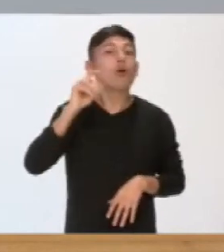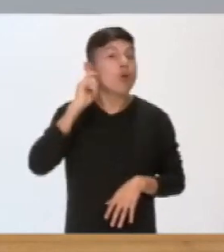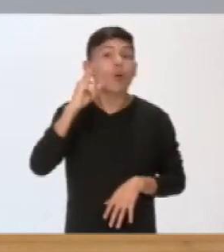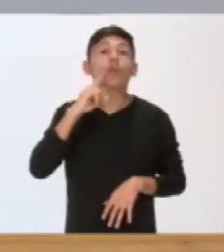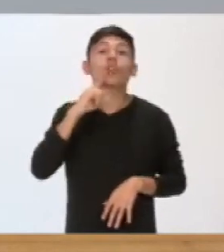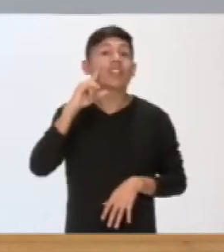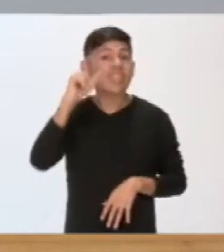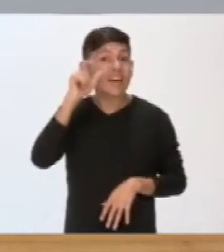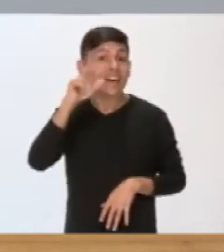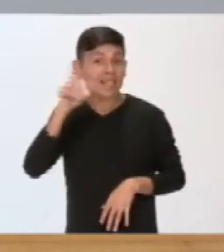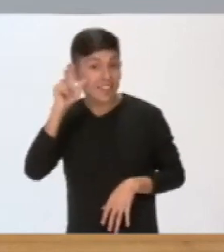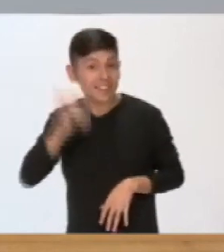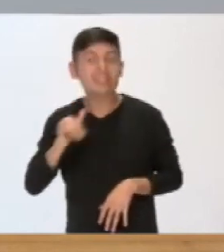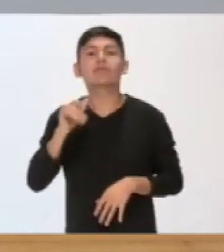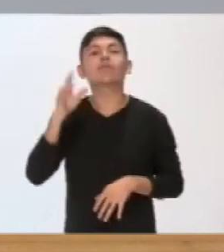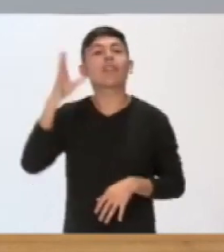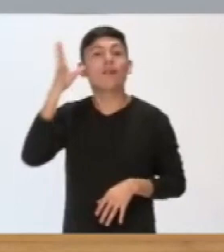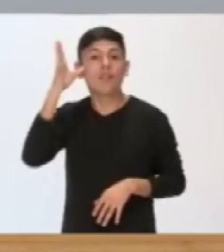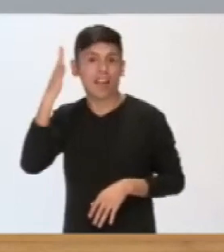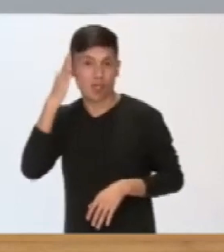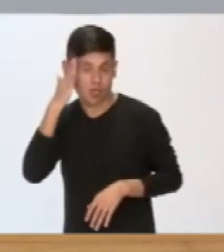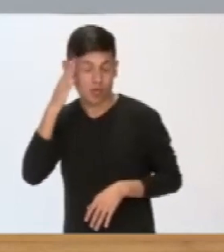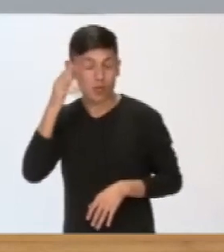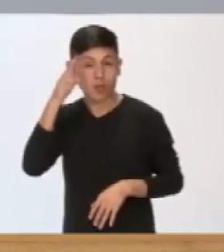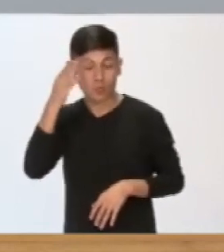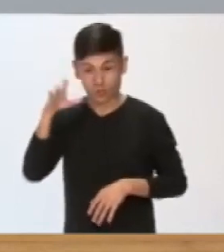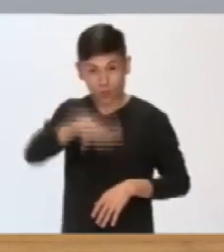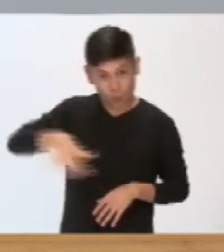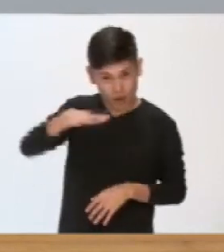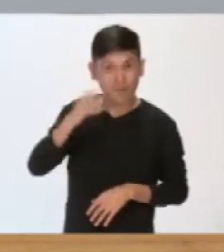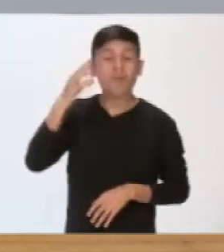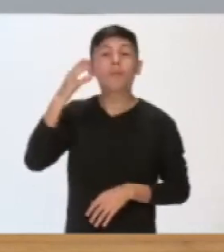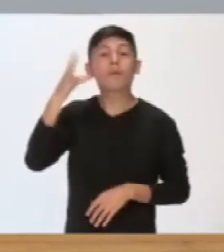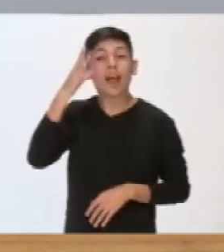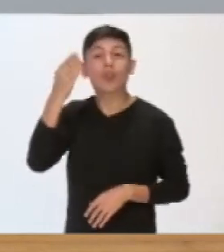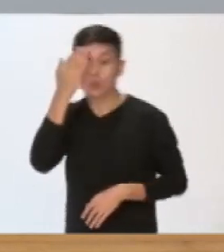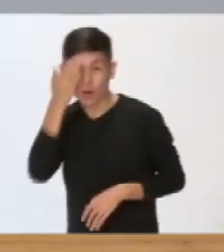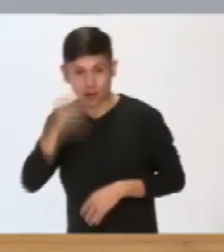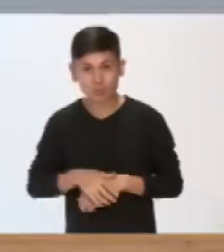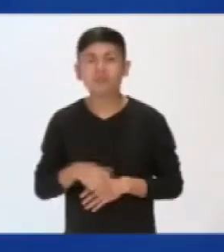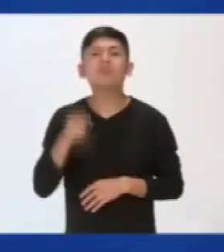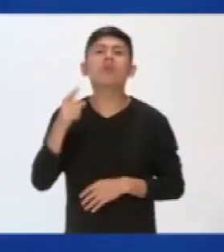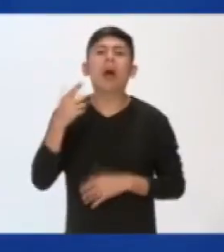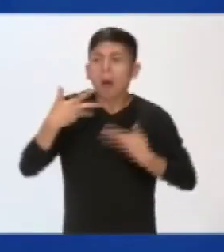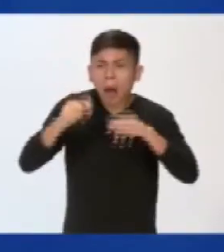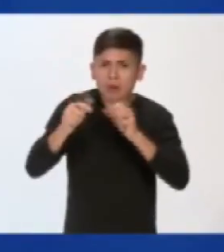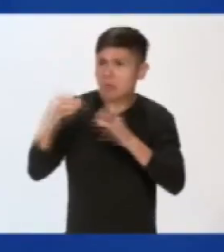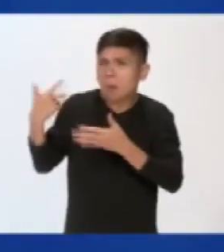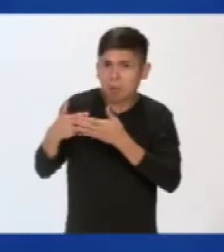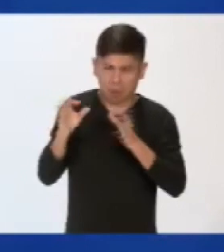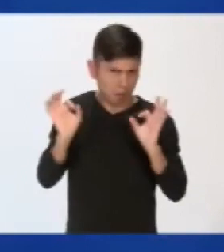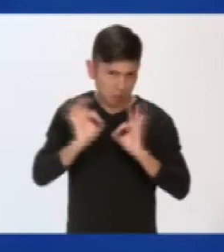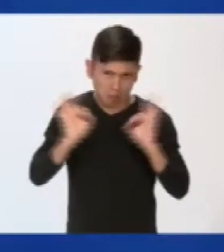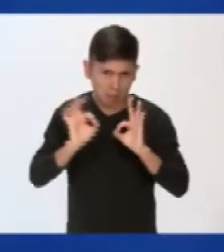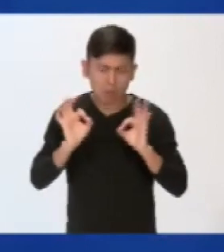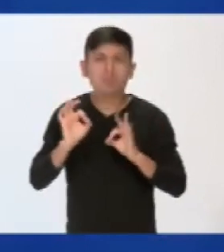Tuerto. Vamos a darles hoy el reporte epidemiológico de la jornada. No se han registrado nuevos casos en todo el ámbito de la provincia,